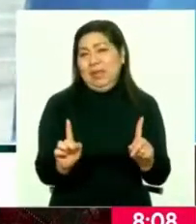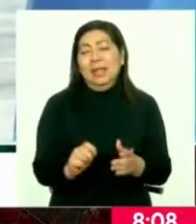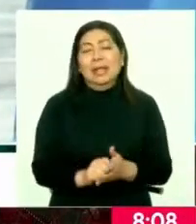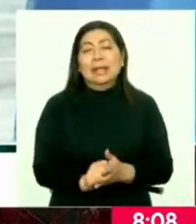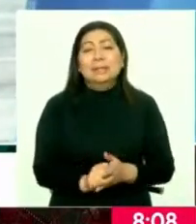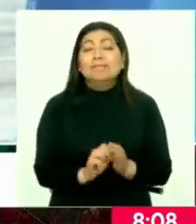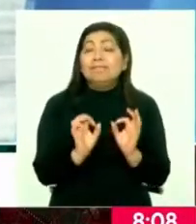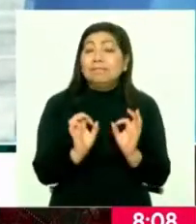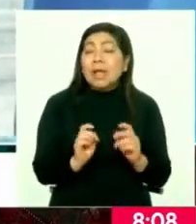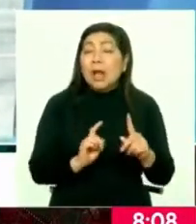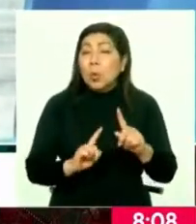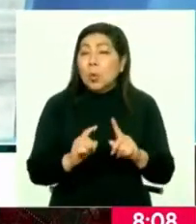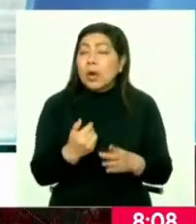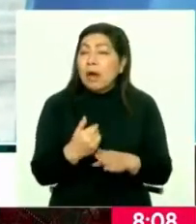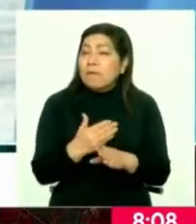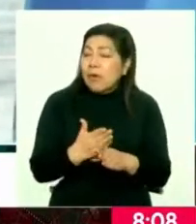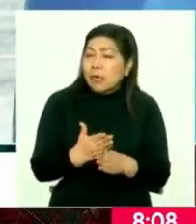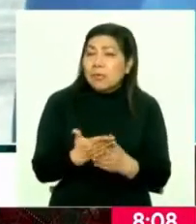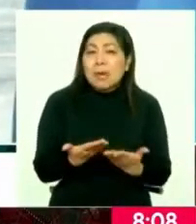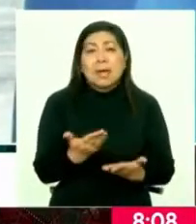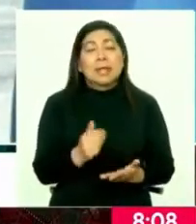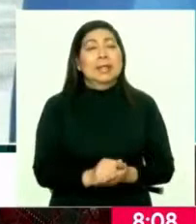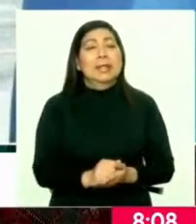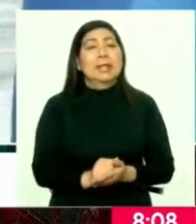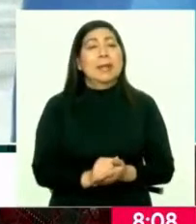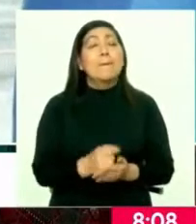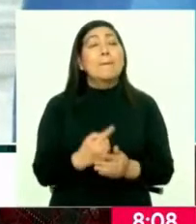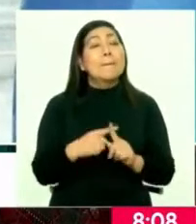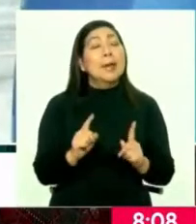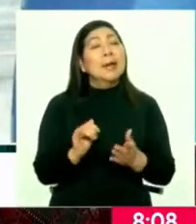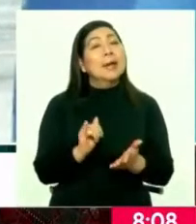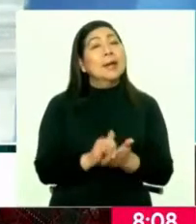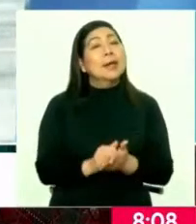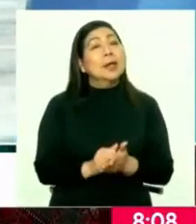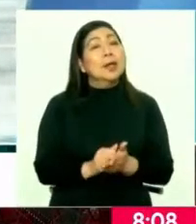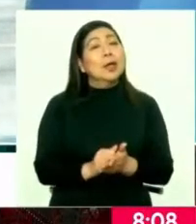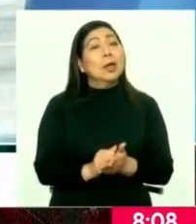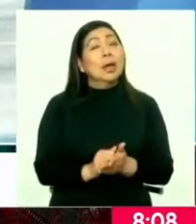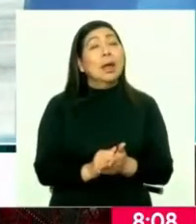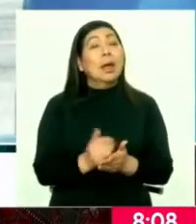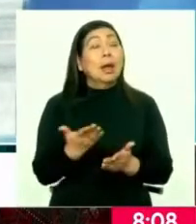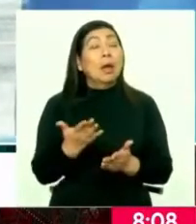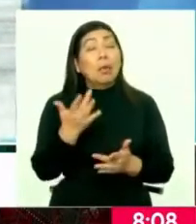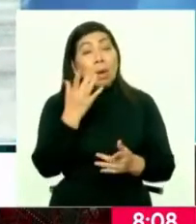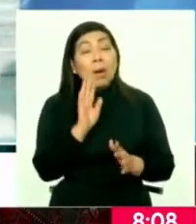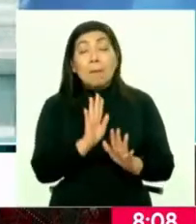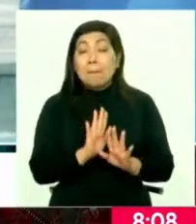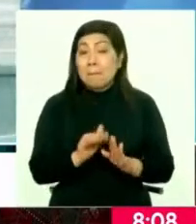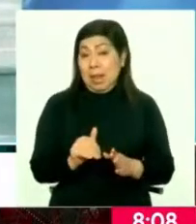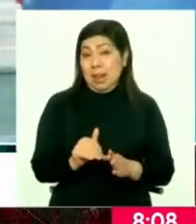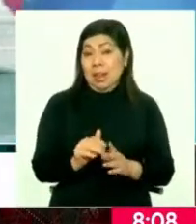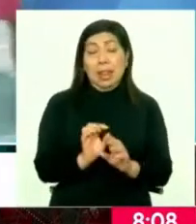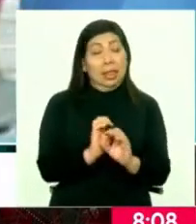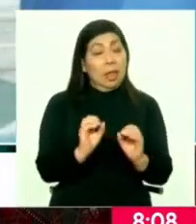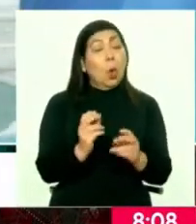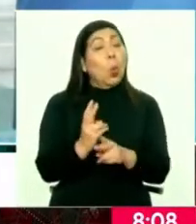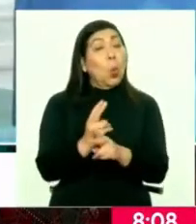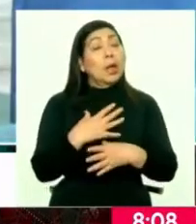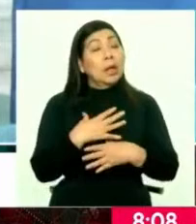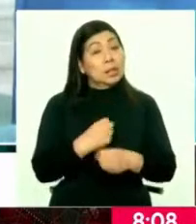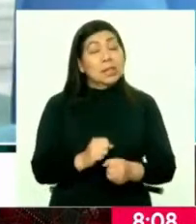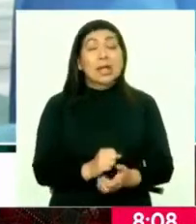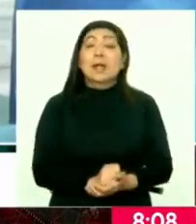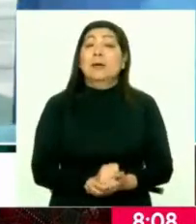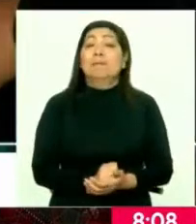nos garantizaría de alguna manera evitar que los pequeñitos se terminen afectando con esta enfermedad,